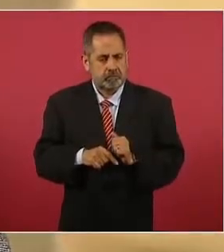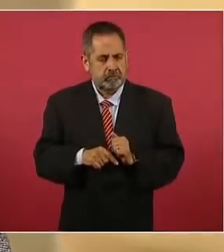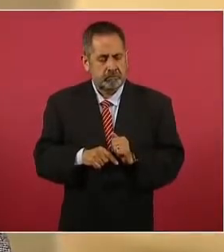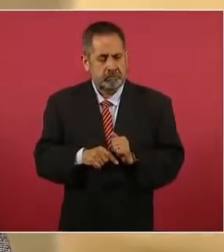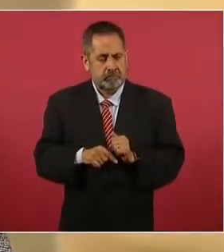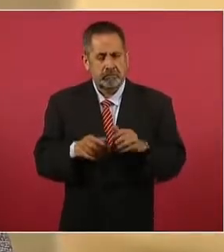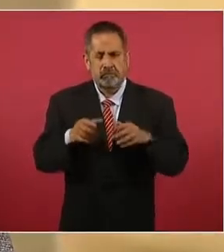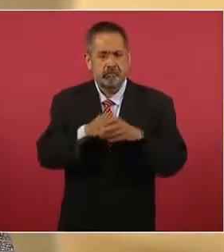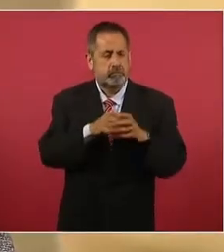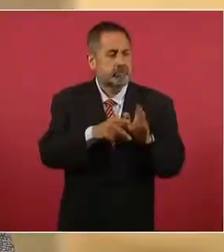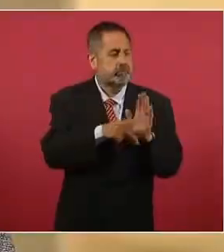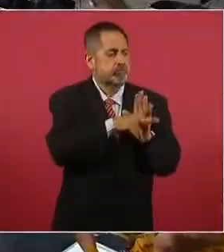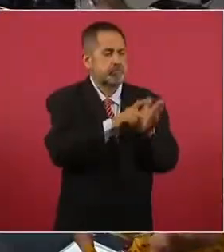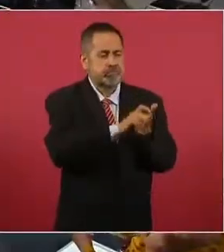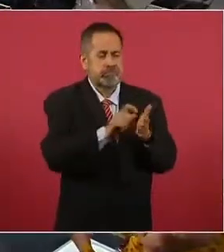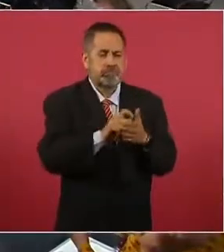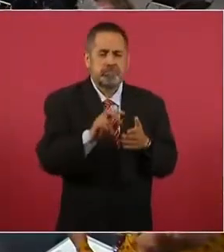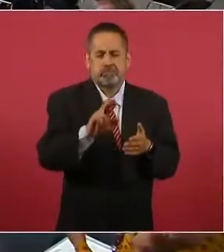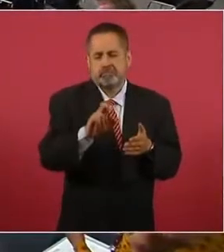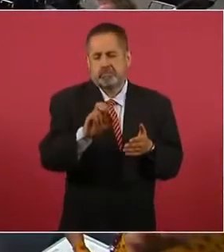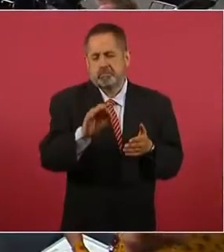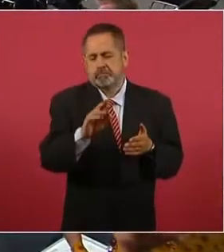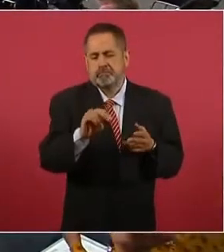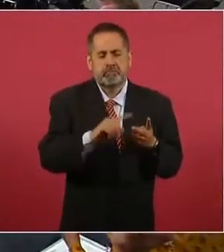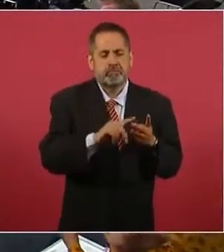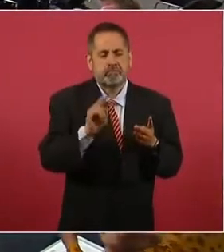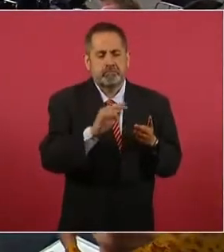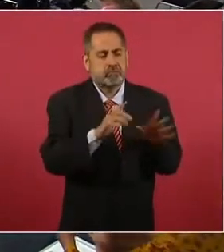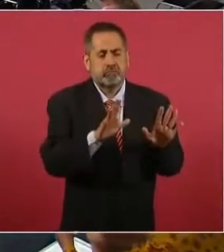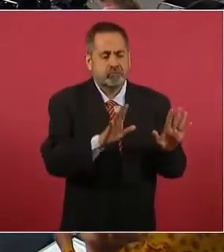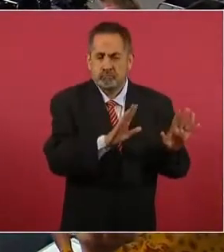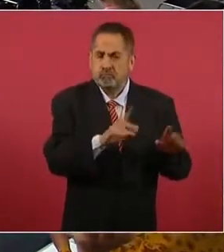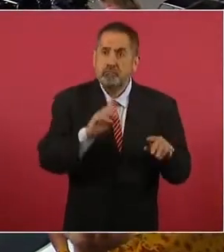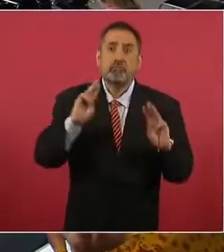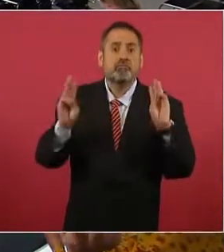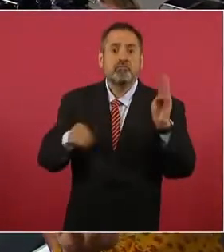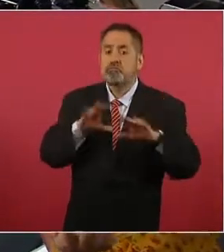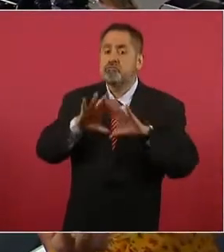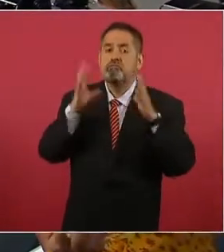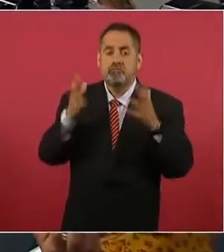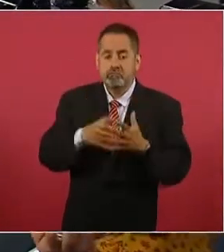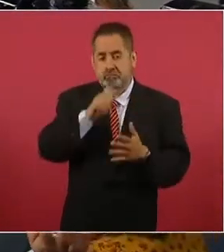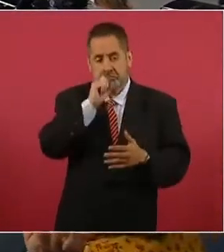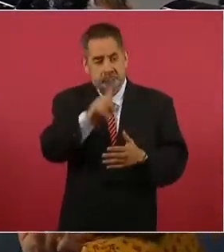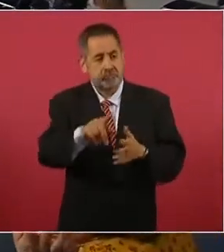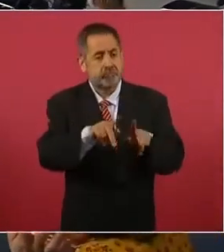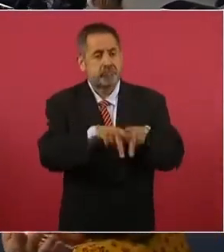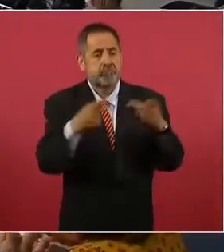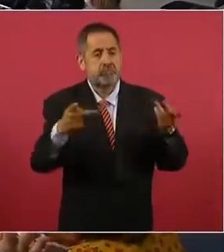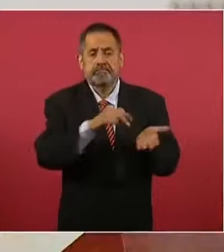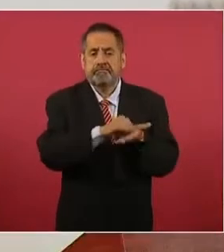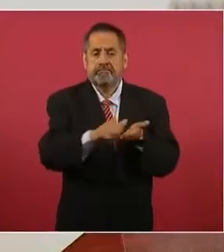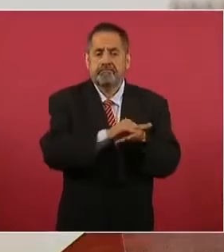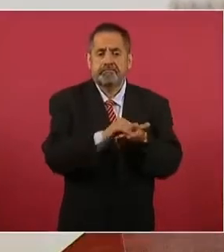editorialistas del Reforma o del Universal o del Financiero, no, del New York Times y